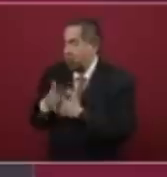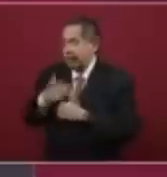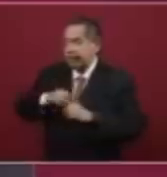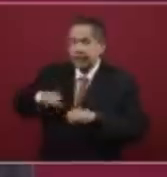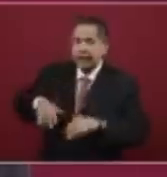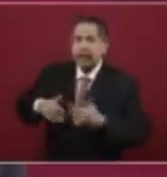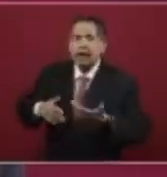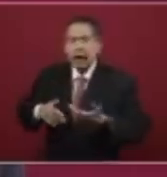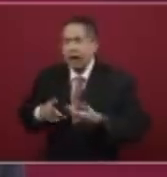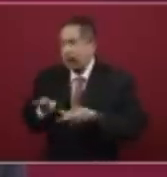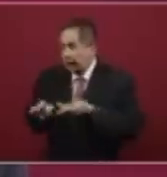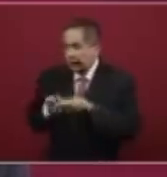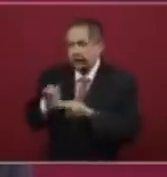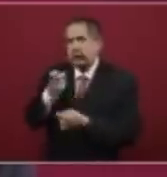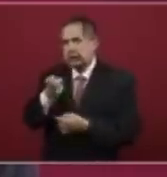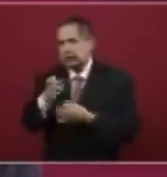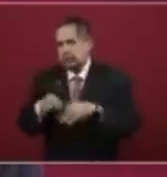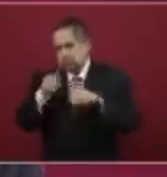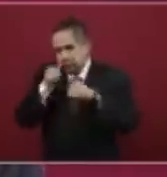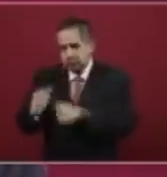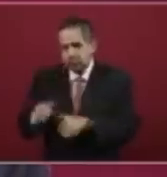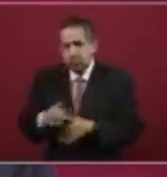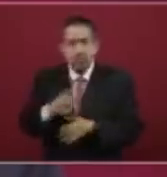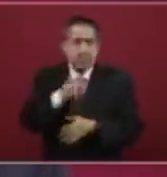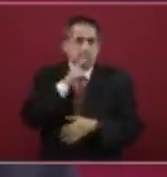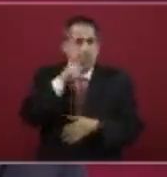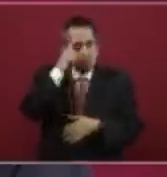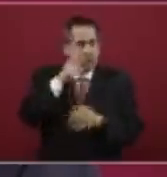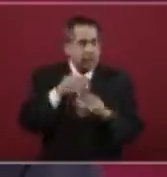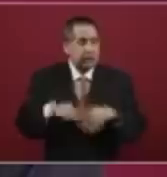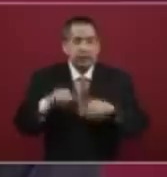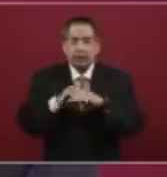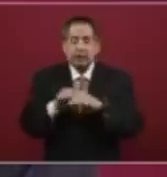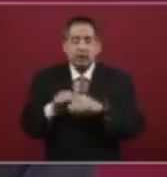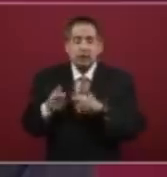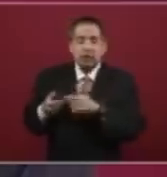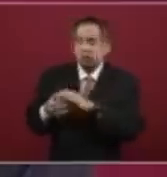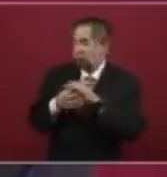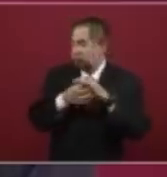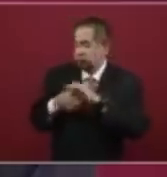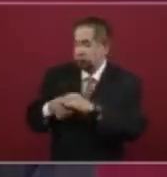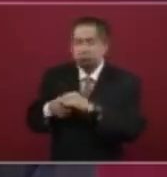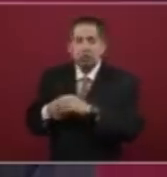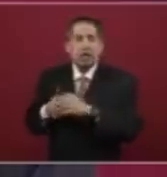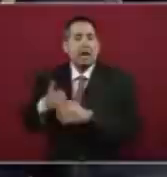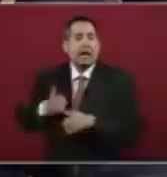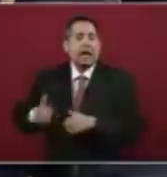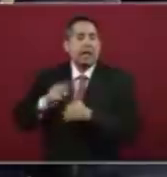pensamos que lo mejor es la cooperación para el desarrollo.